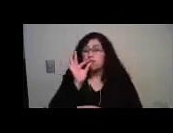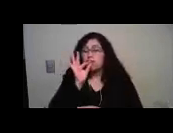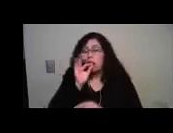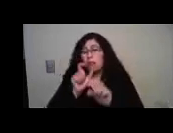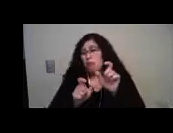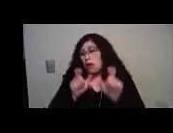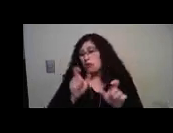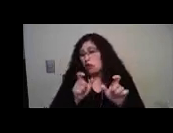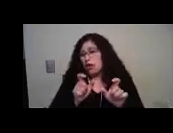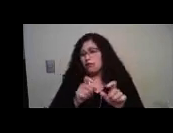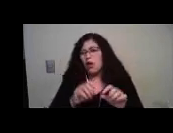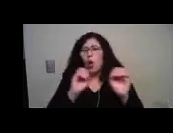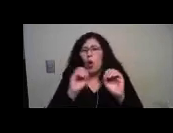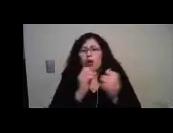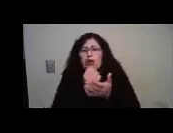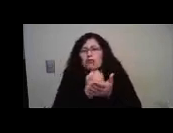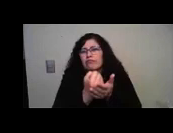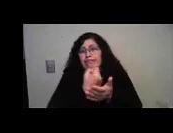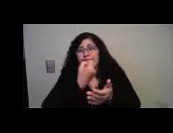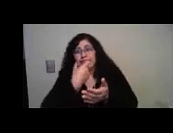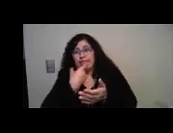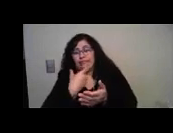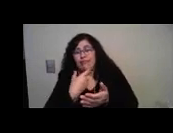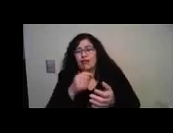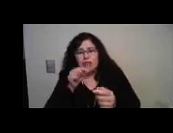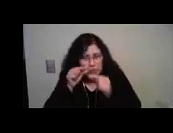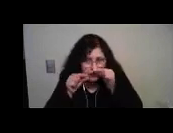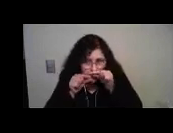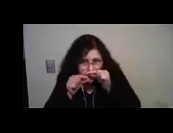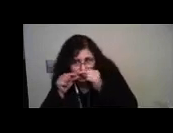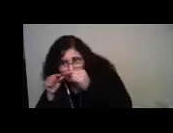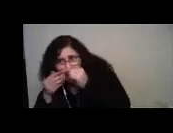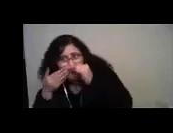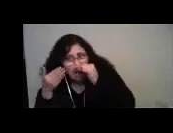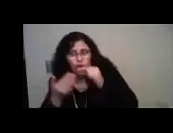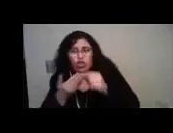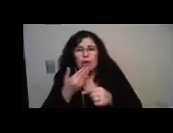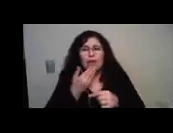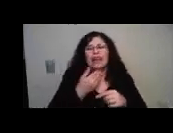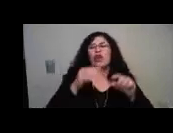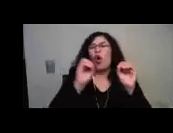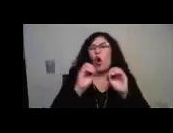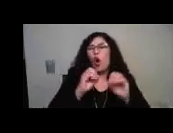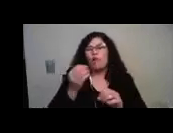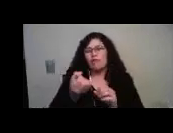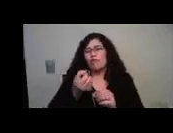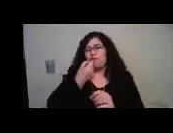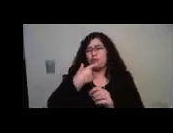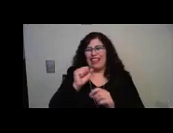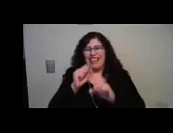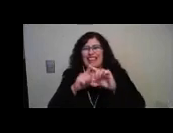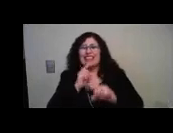tipo excitantes como anfetaminas, cocaína, éxtasis, o que consumen este tipo de drogas y